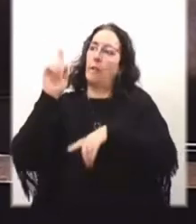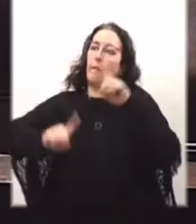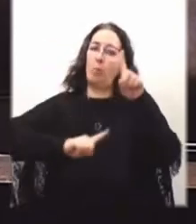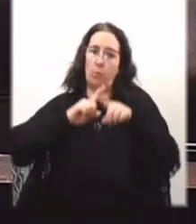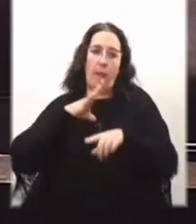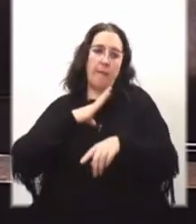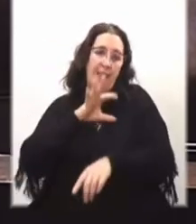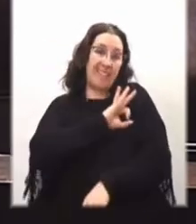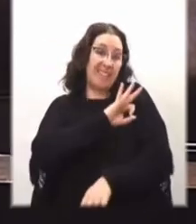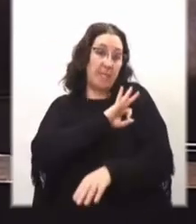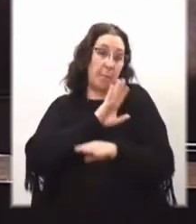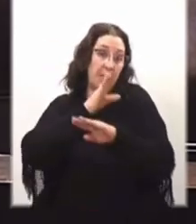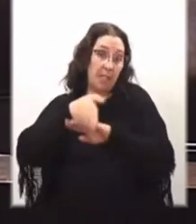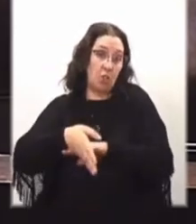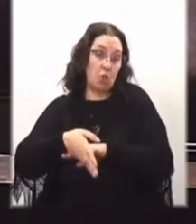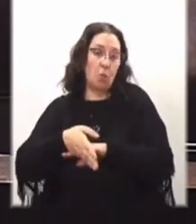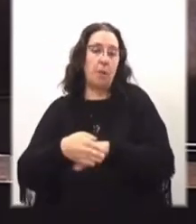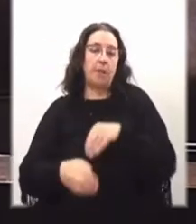y